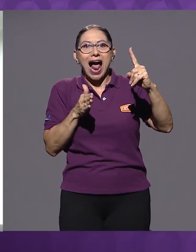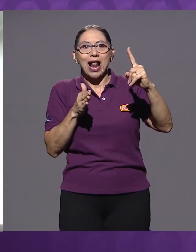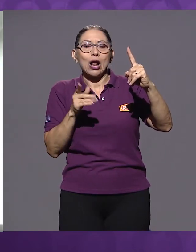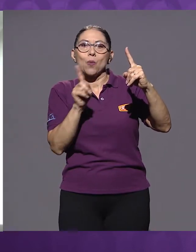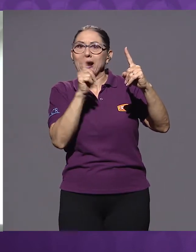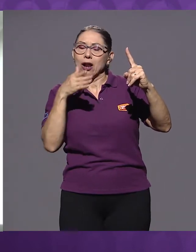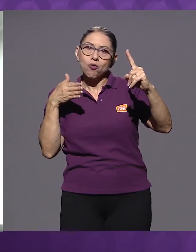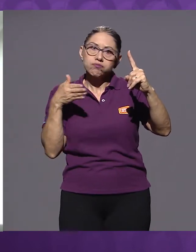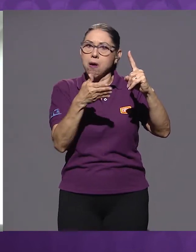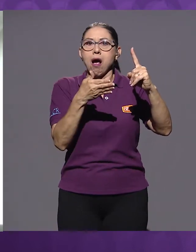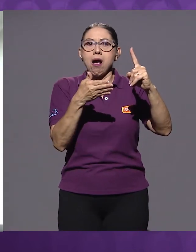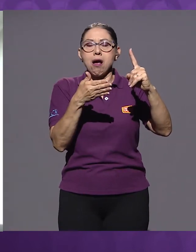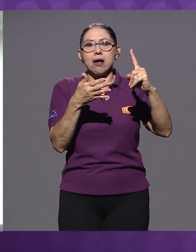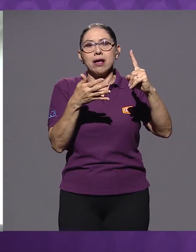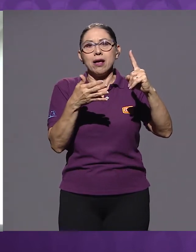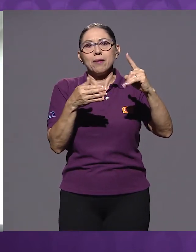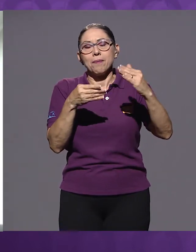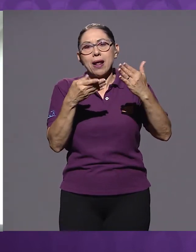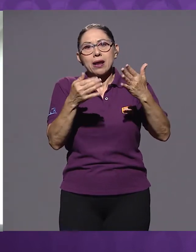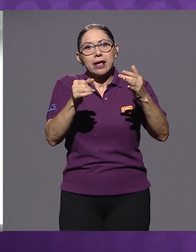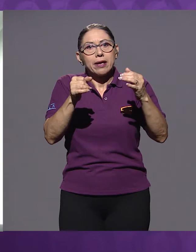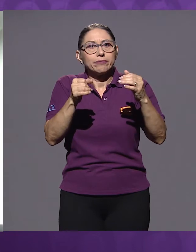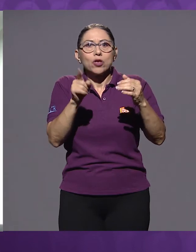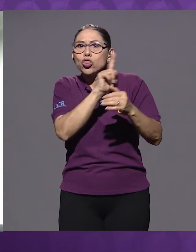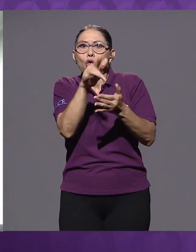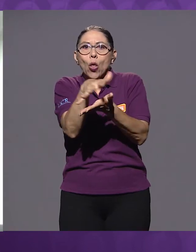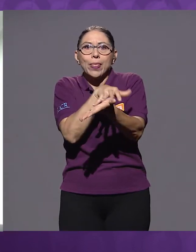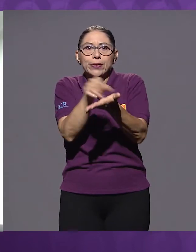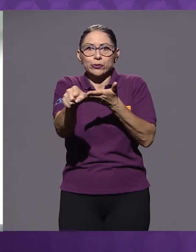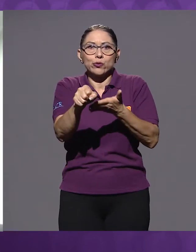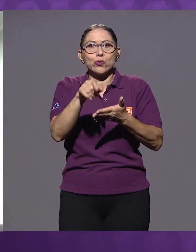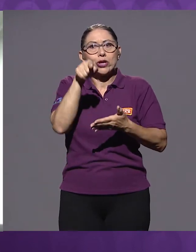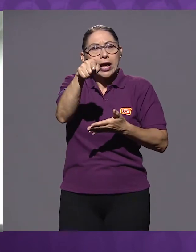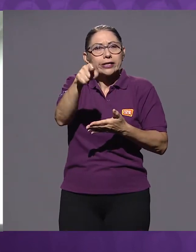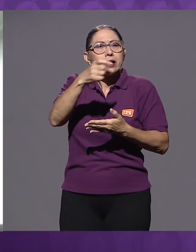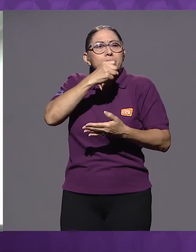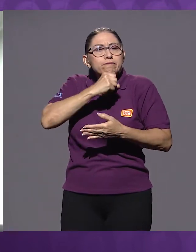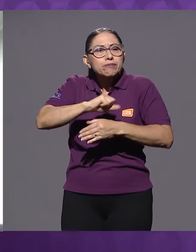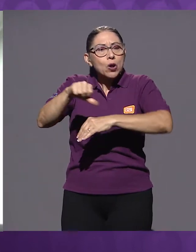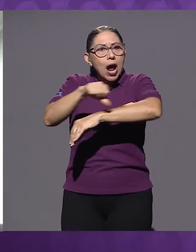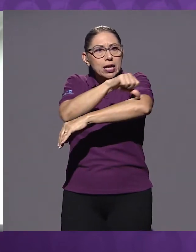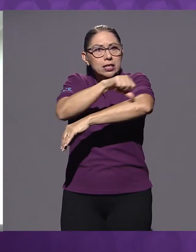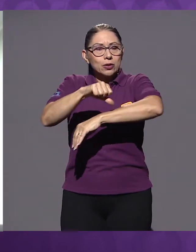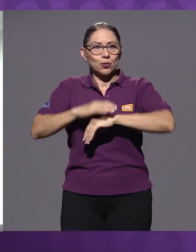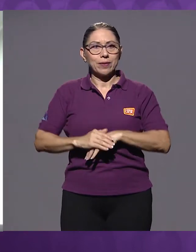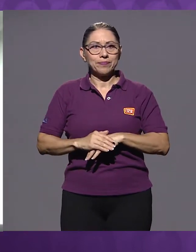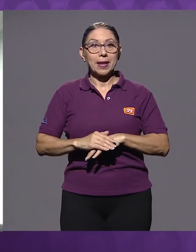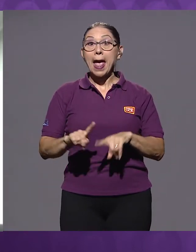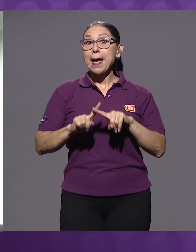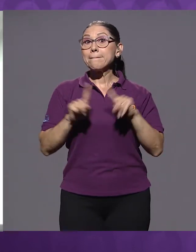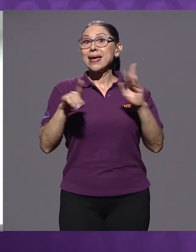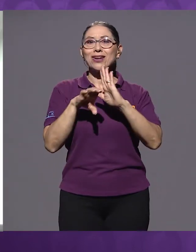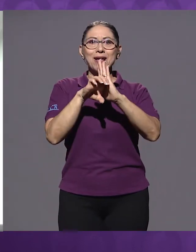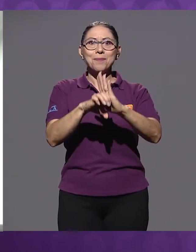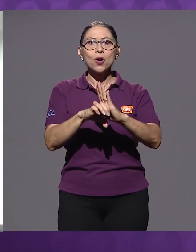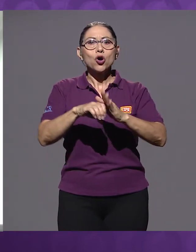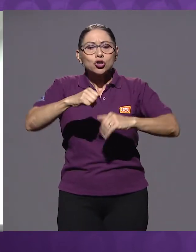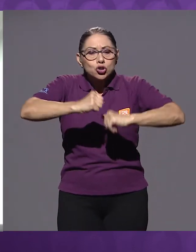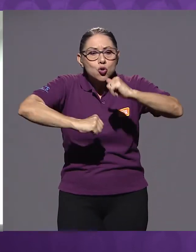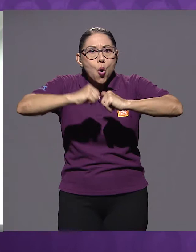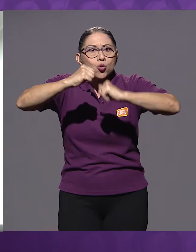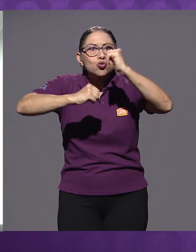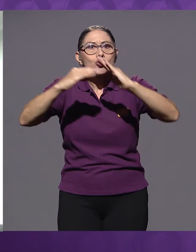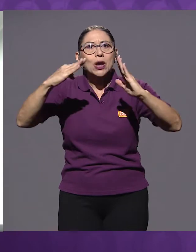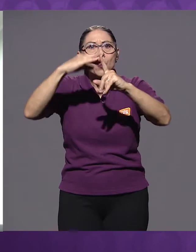tenga un impacto en el patrimonio arquitectónico, ¿sí? Pero si se hace una iglesia nueva, esa sí